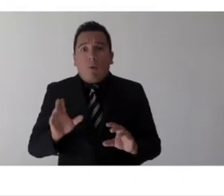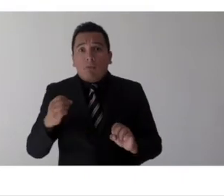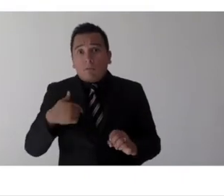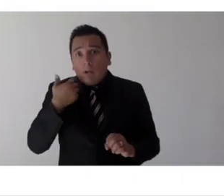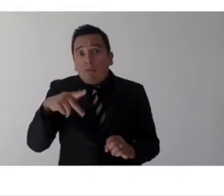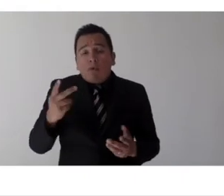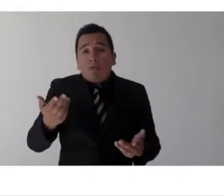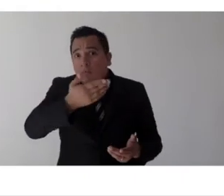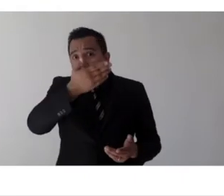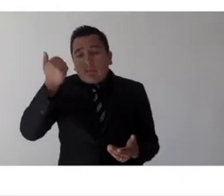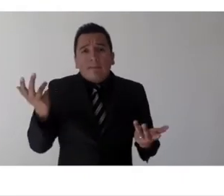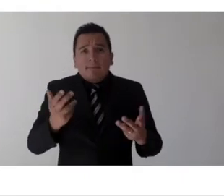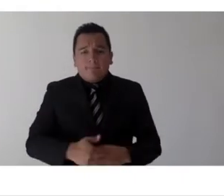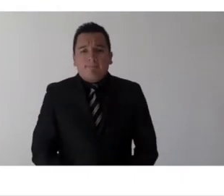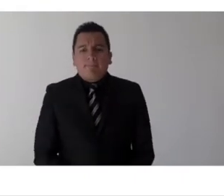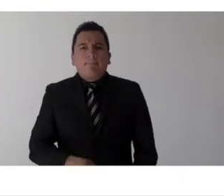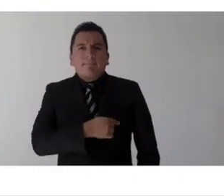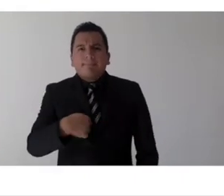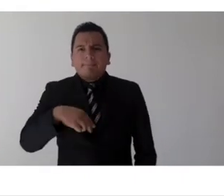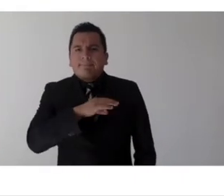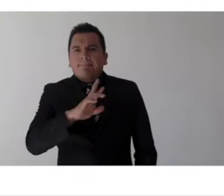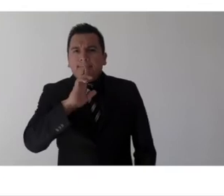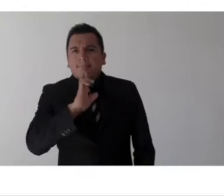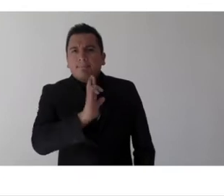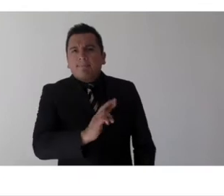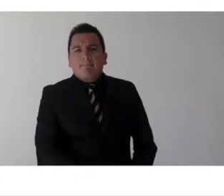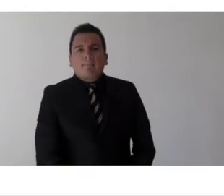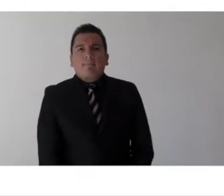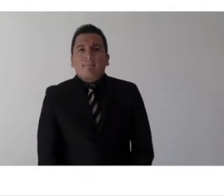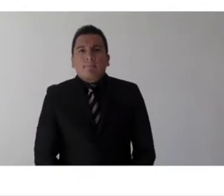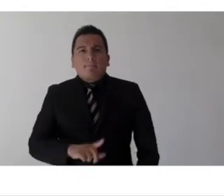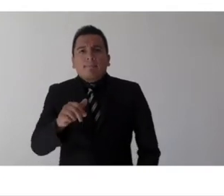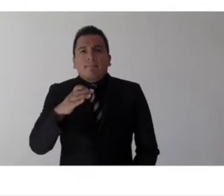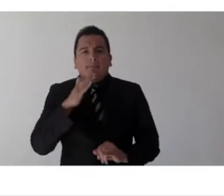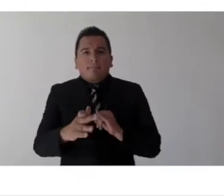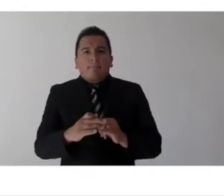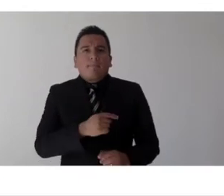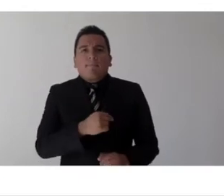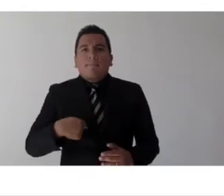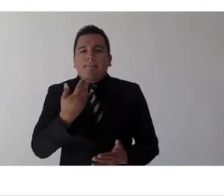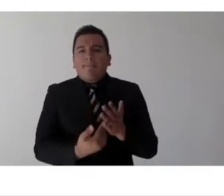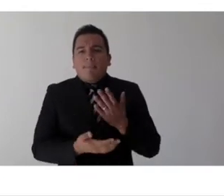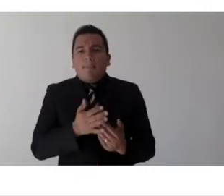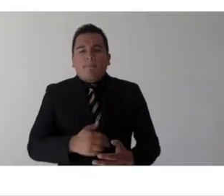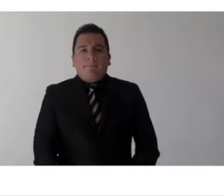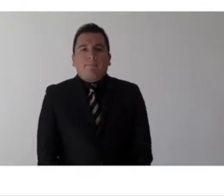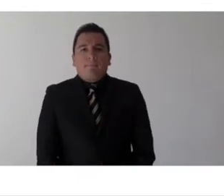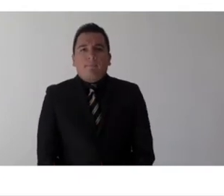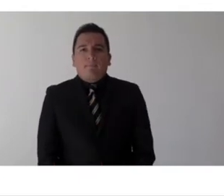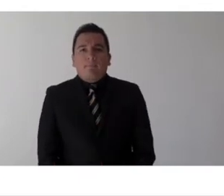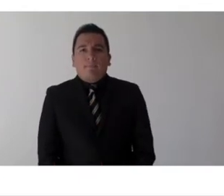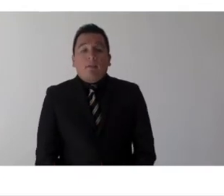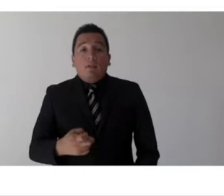podamos tener respuesta a esas preguntas y finalmente es acción política. Lo que hacemos a lo largo del curso, y esta